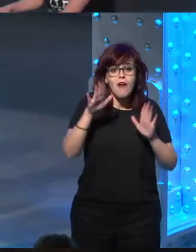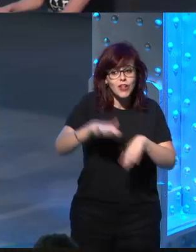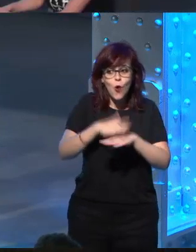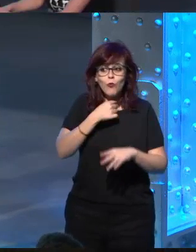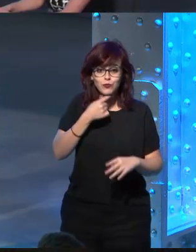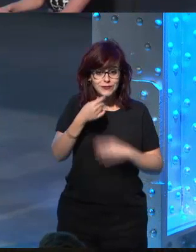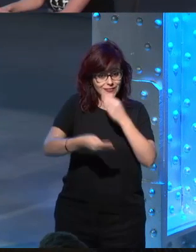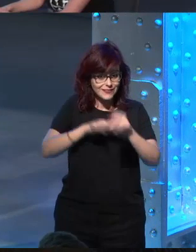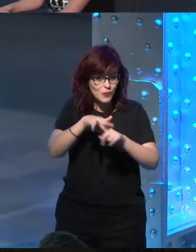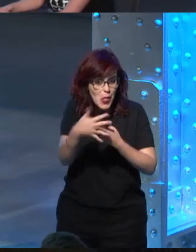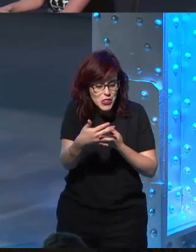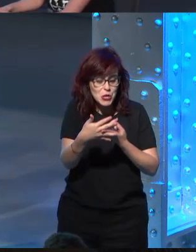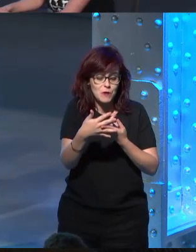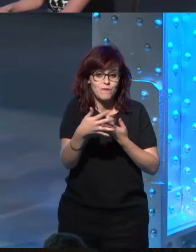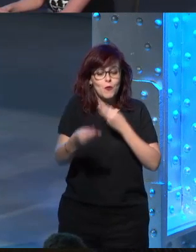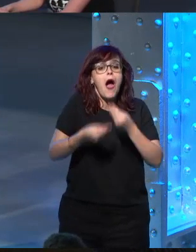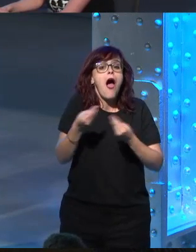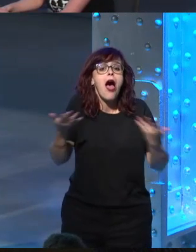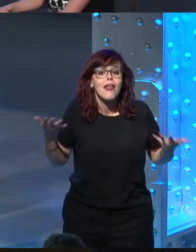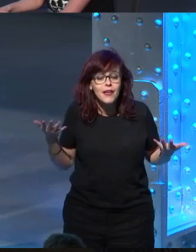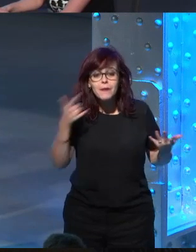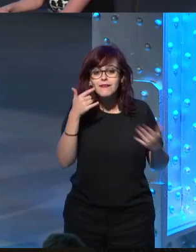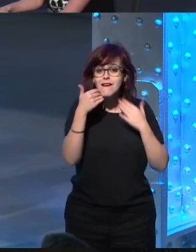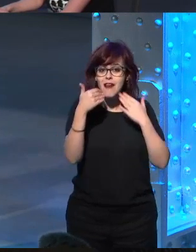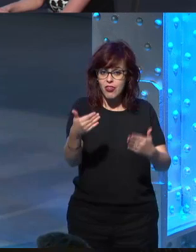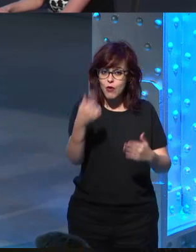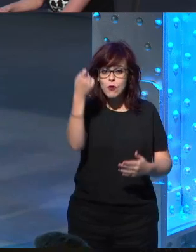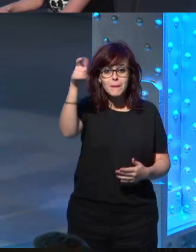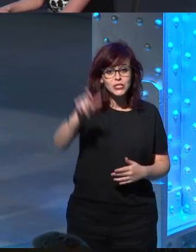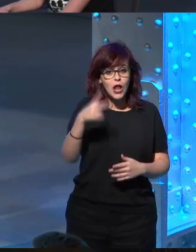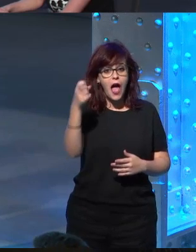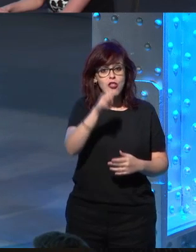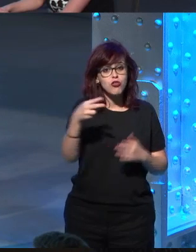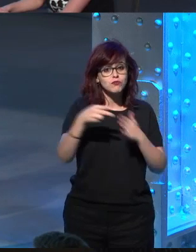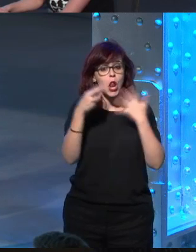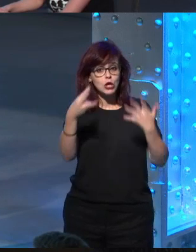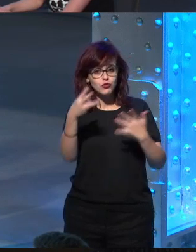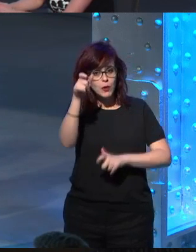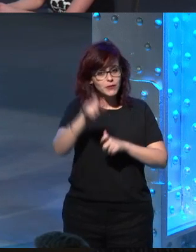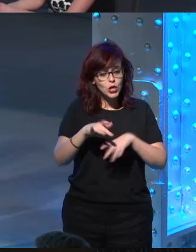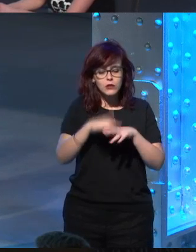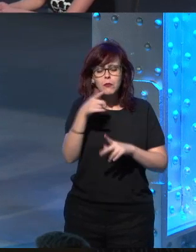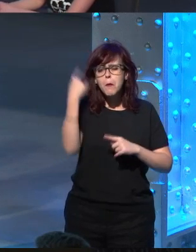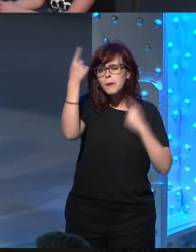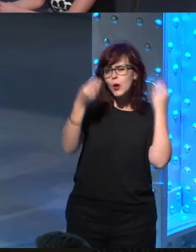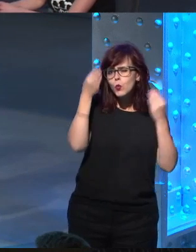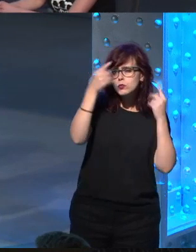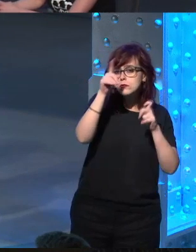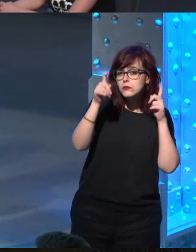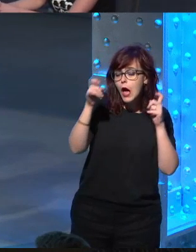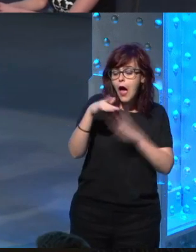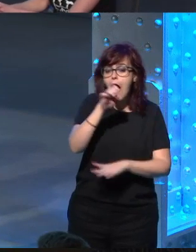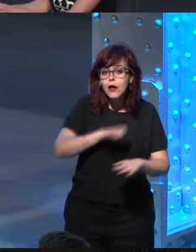que es importante. Pues claro que hacemos lo que Sí. nos gusta. Yo quisiera agradecer que hubo una persona que en 2008, haciendo lo que le gustaba, que era hacerse preguntas sobre la